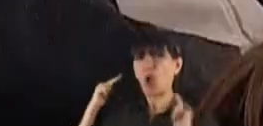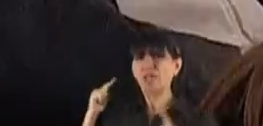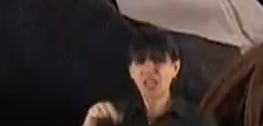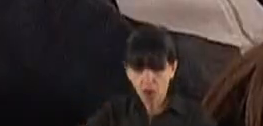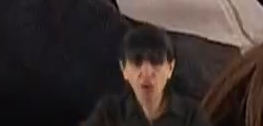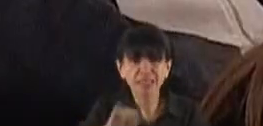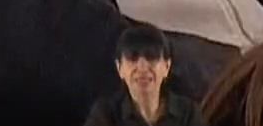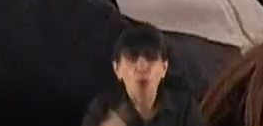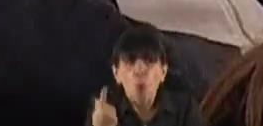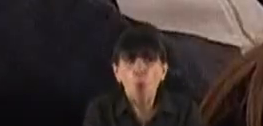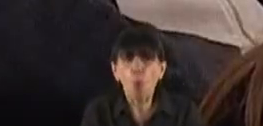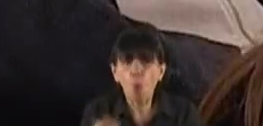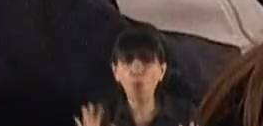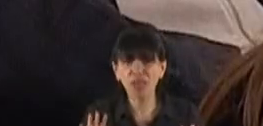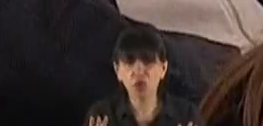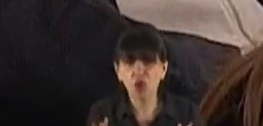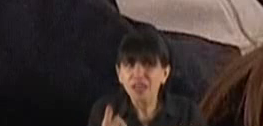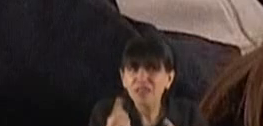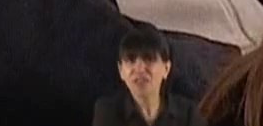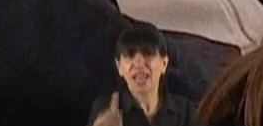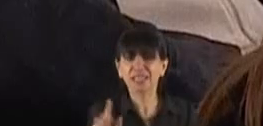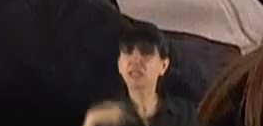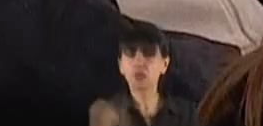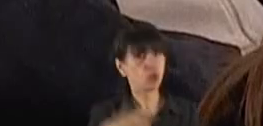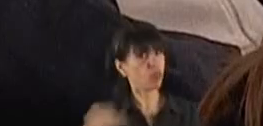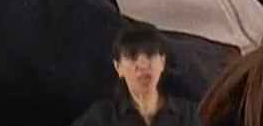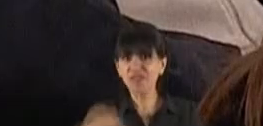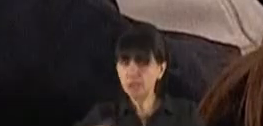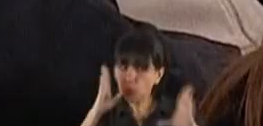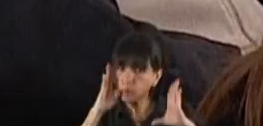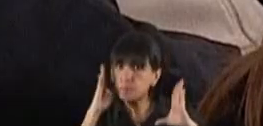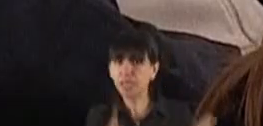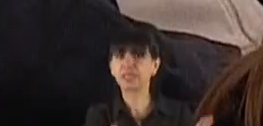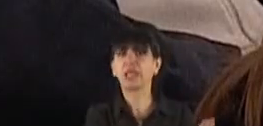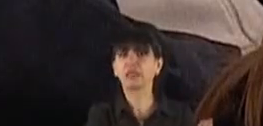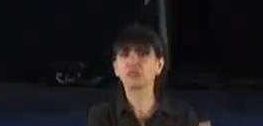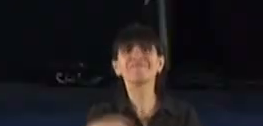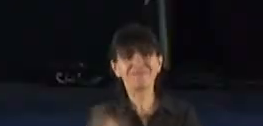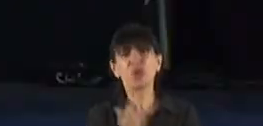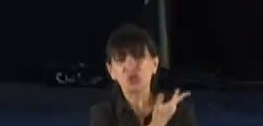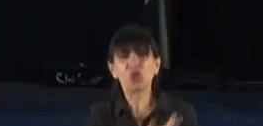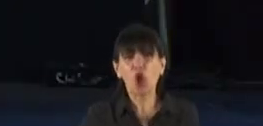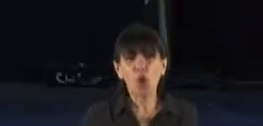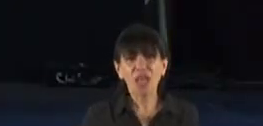que nos obliga a prestarle la atención que nosotros como gobierno le estamos prestando.